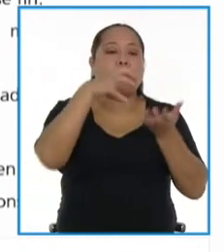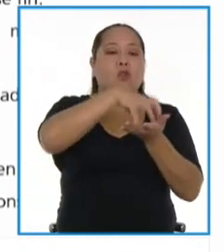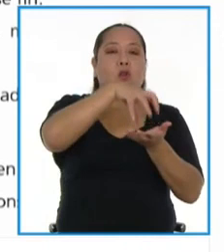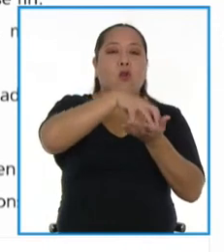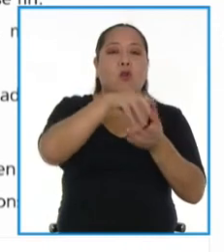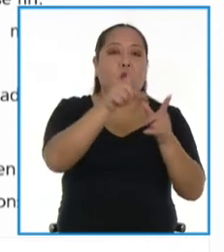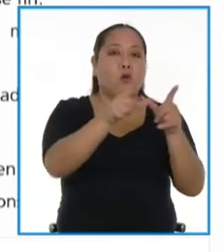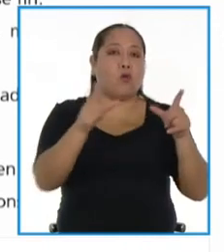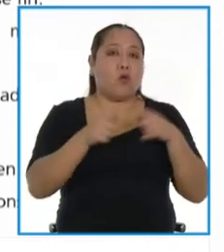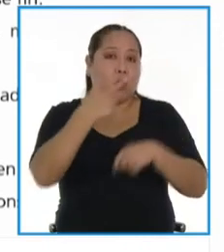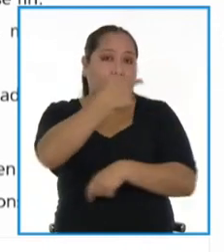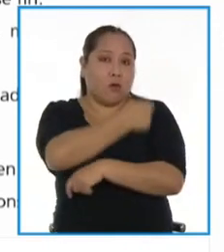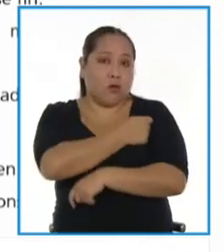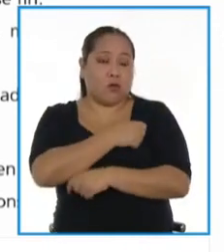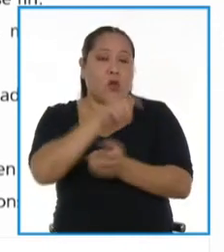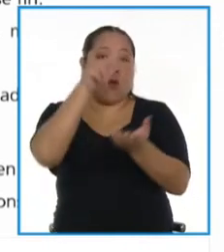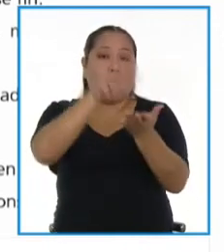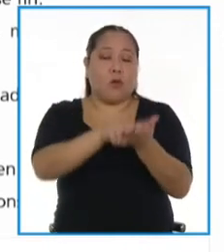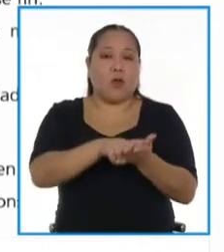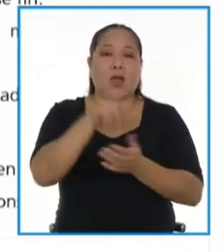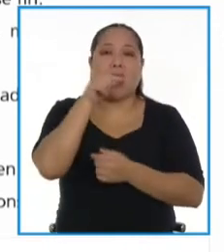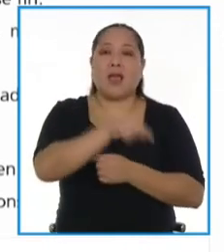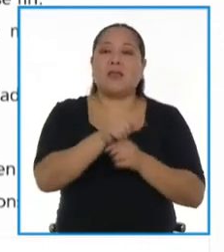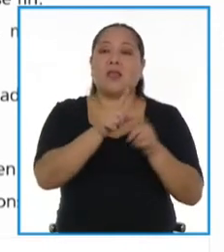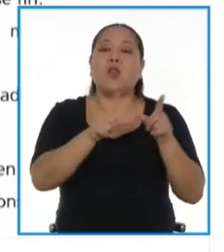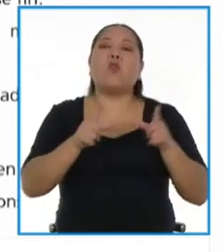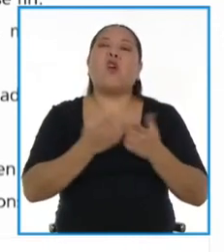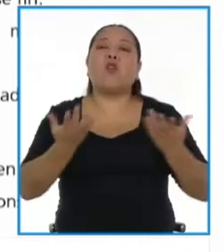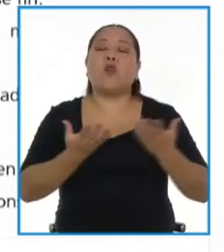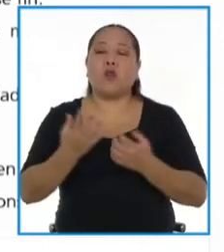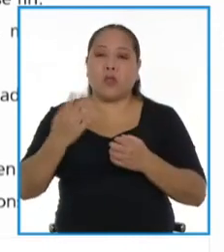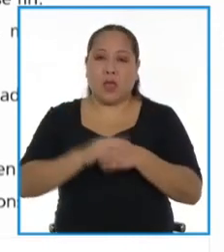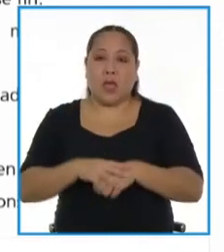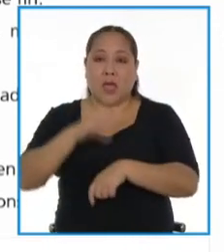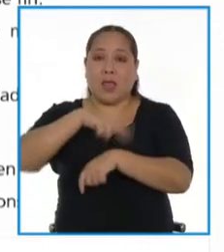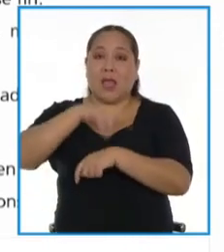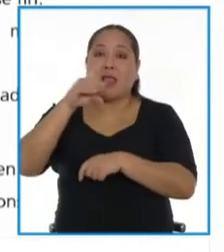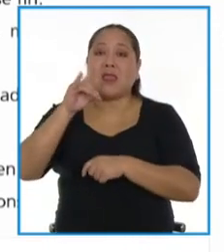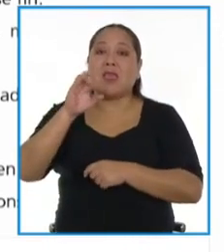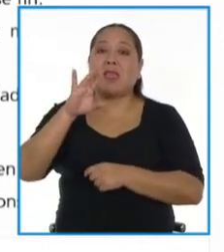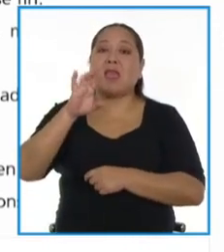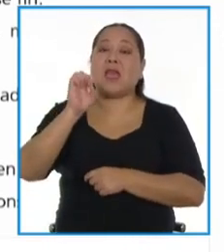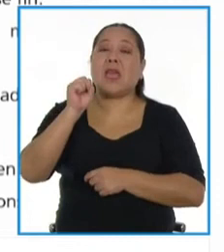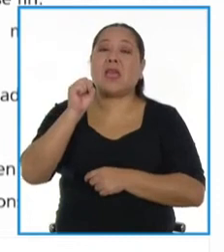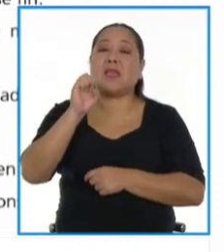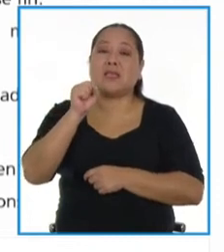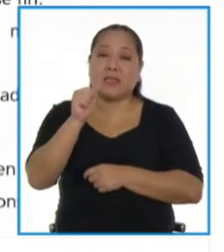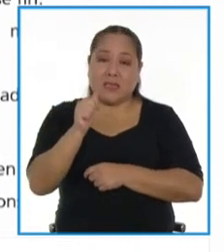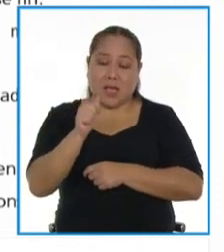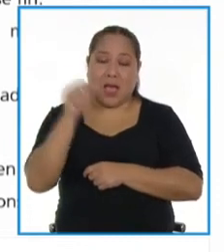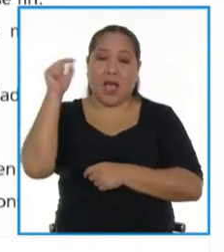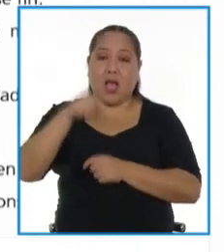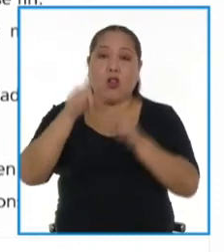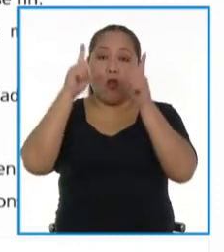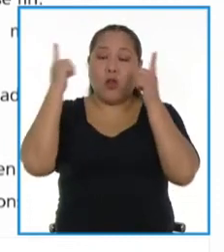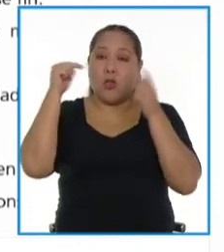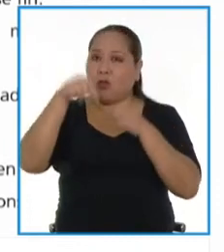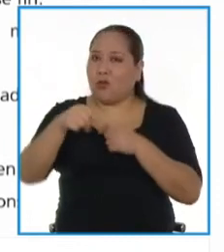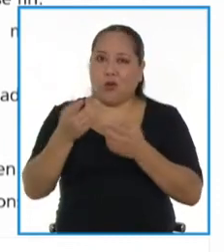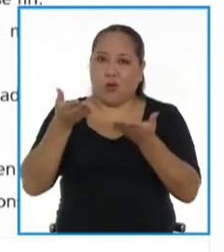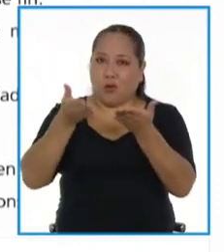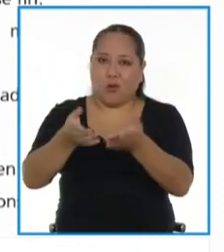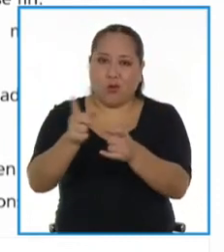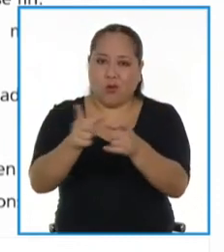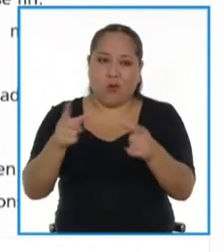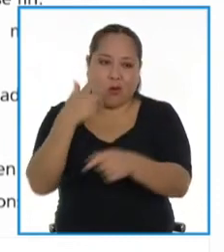vacunación autorizado. El hecho se concretó en la Dirección Regional de Salud Diresa Loreto, que no era punto programado para ese fin. Sin